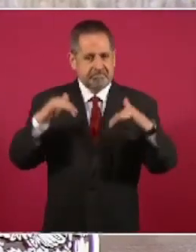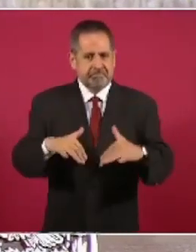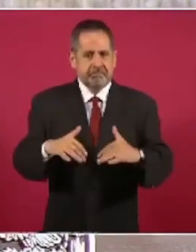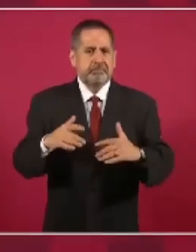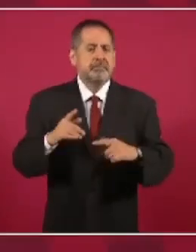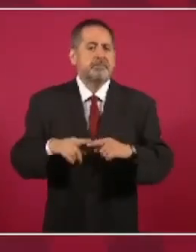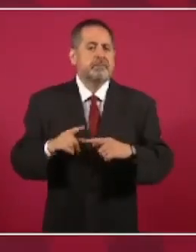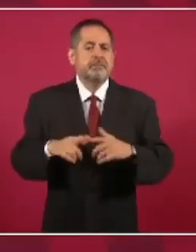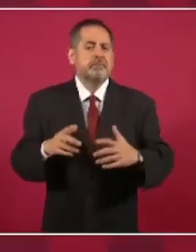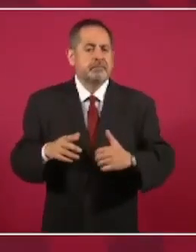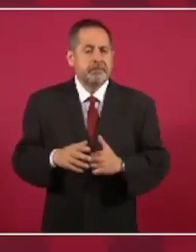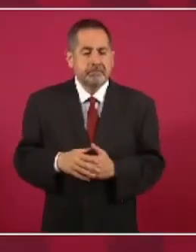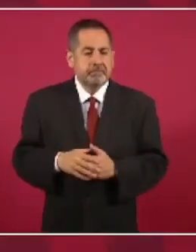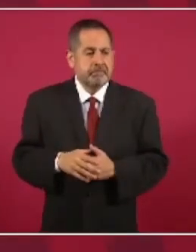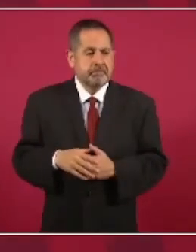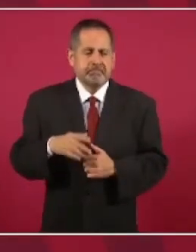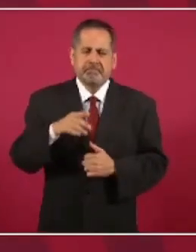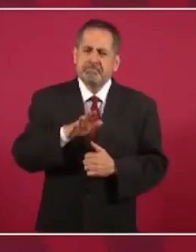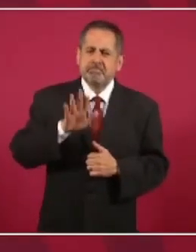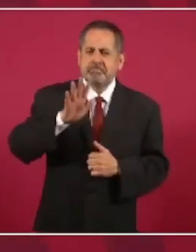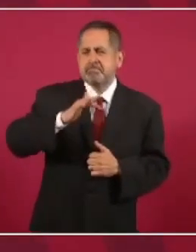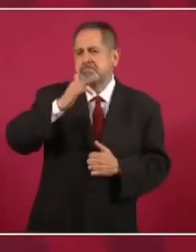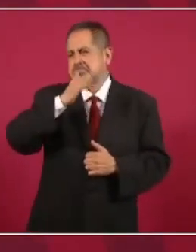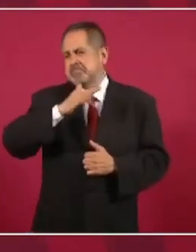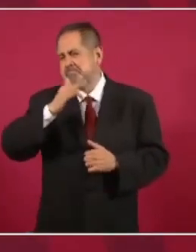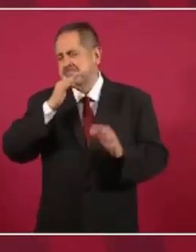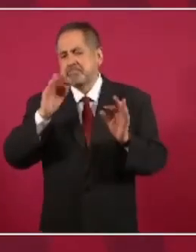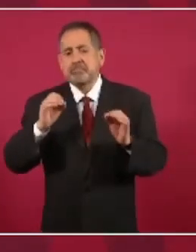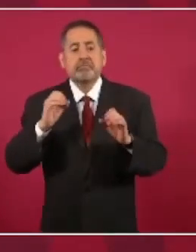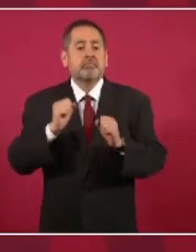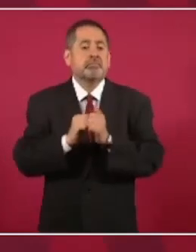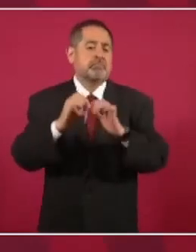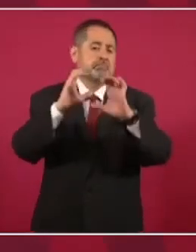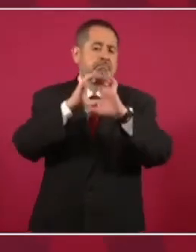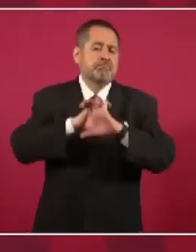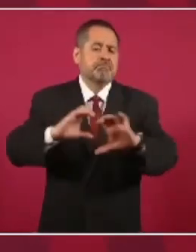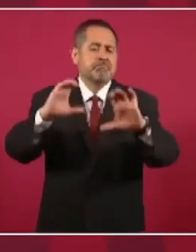Vamos a tener un festival de música.